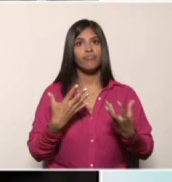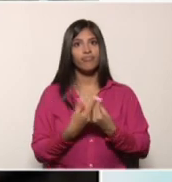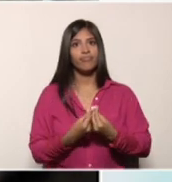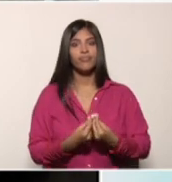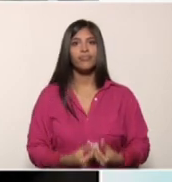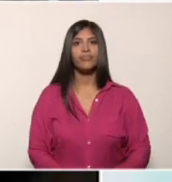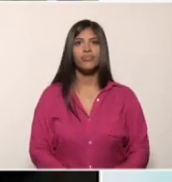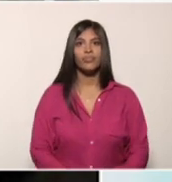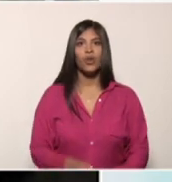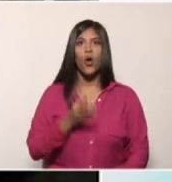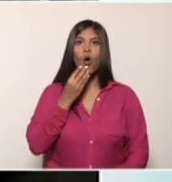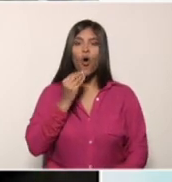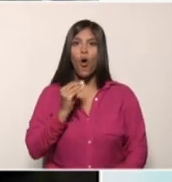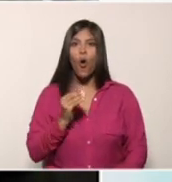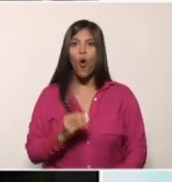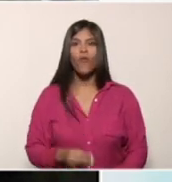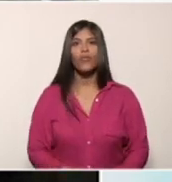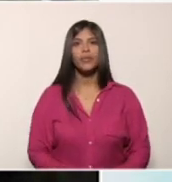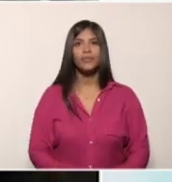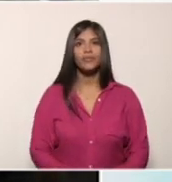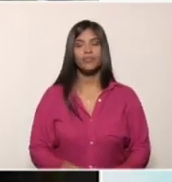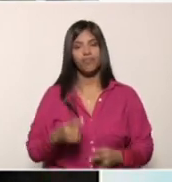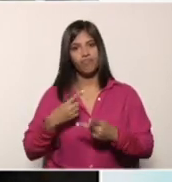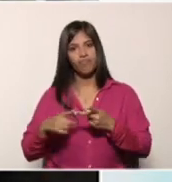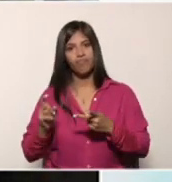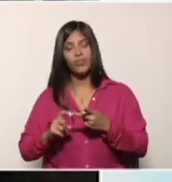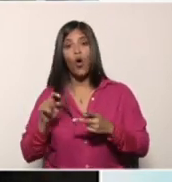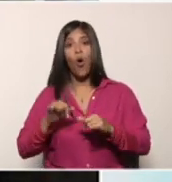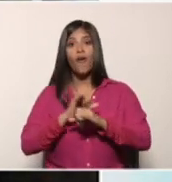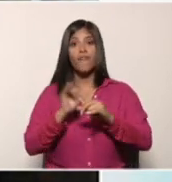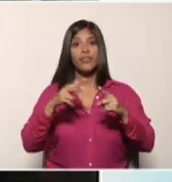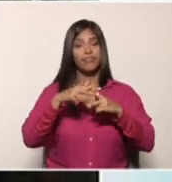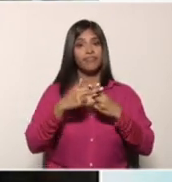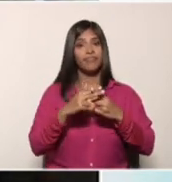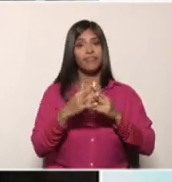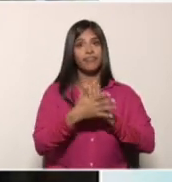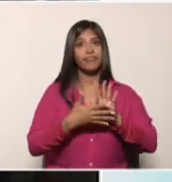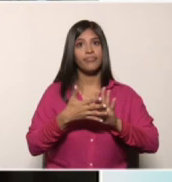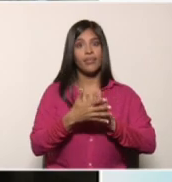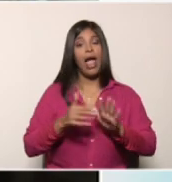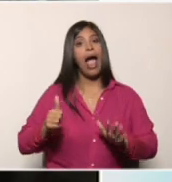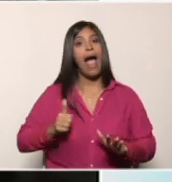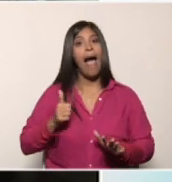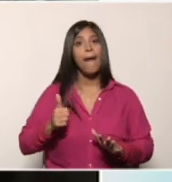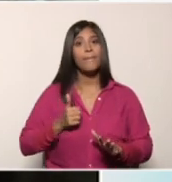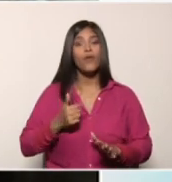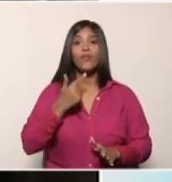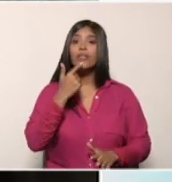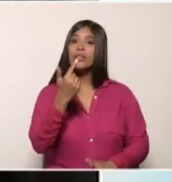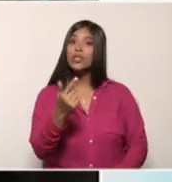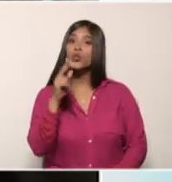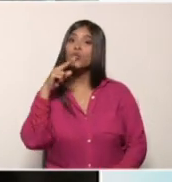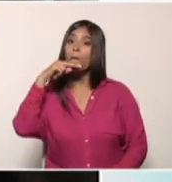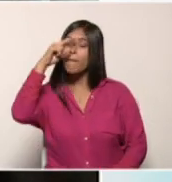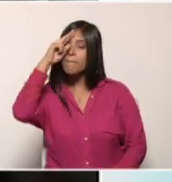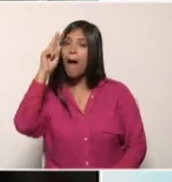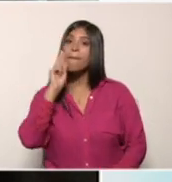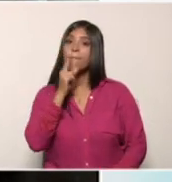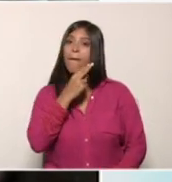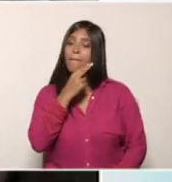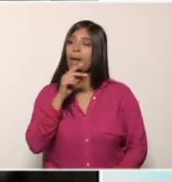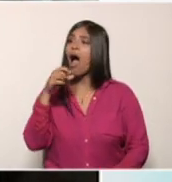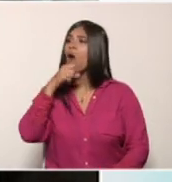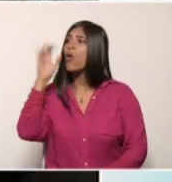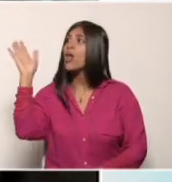estará la joven Marilyn Rodríguez. Hoy culminamos el taller de lengua de señas, así que aprovecha, dile a tu papá o a tu mamá o a